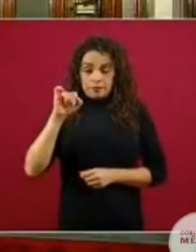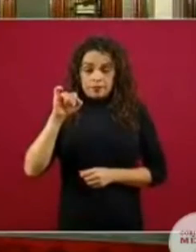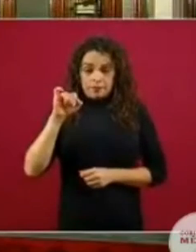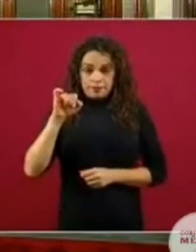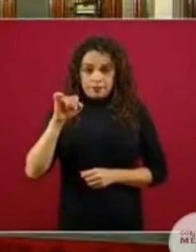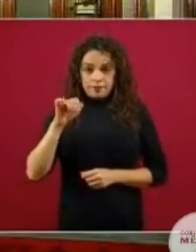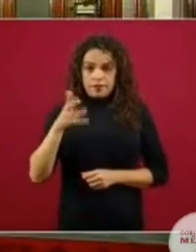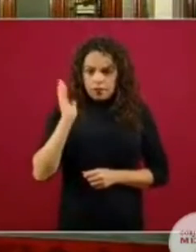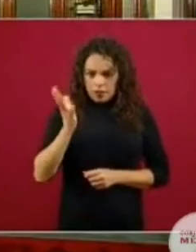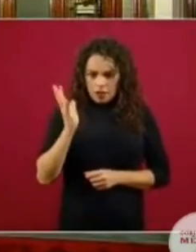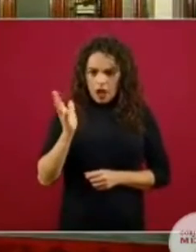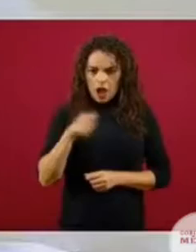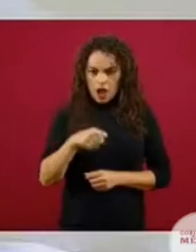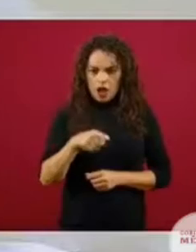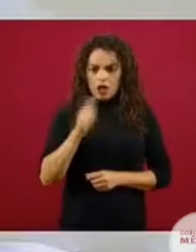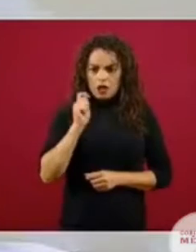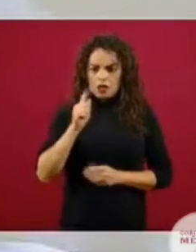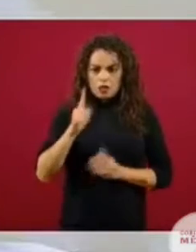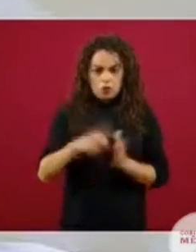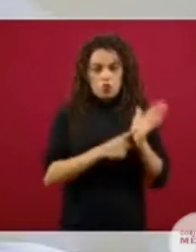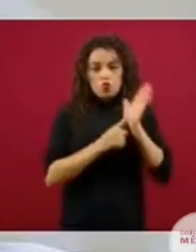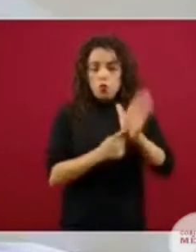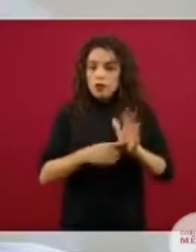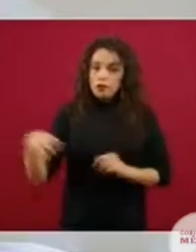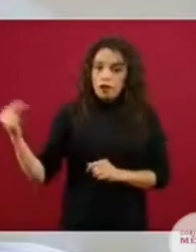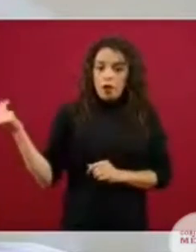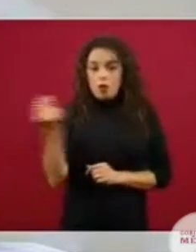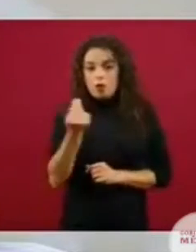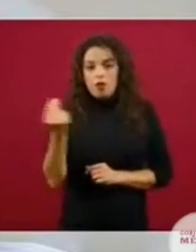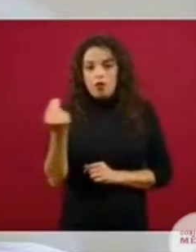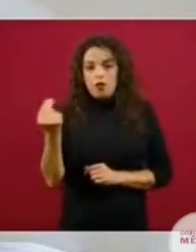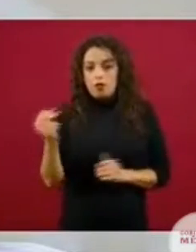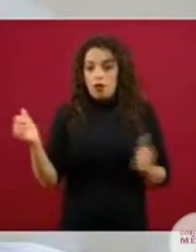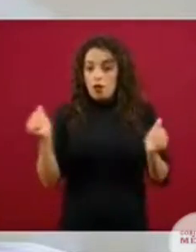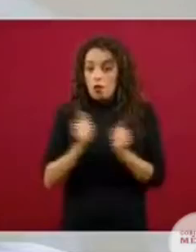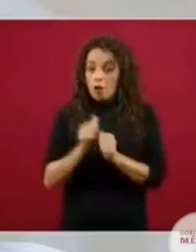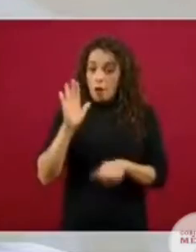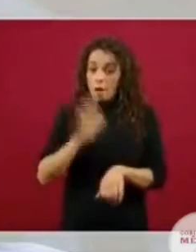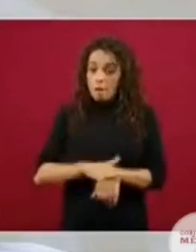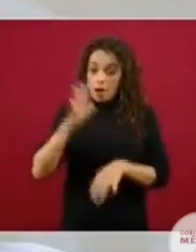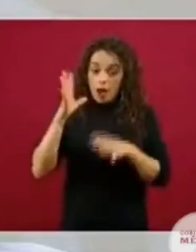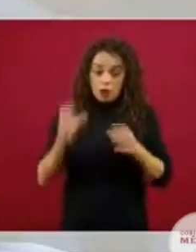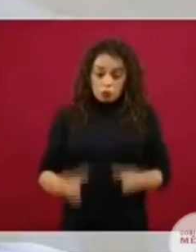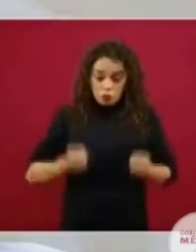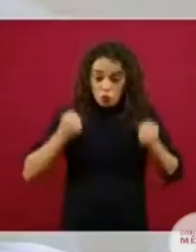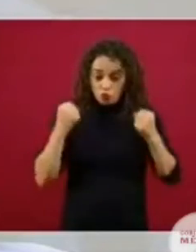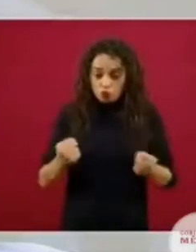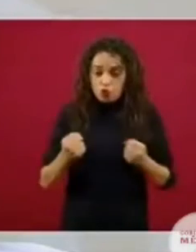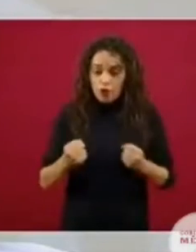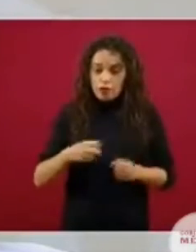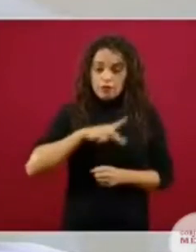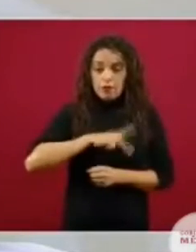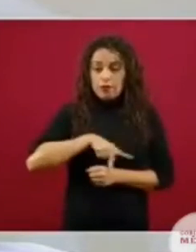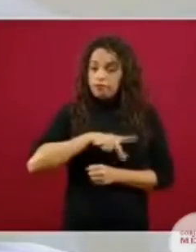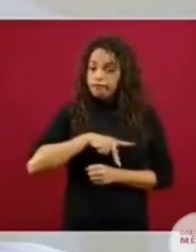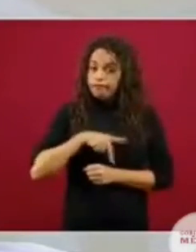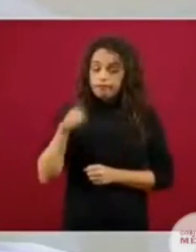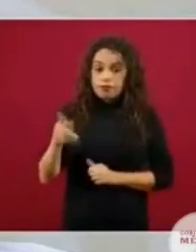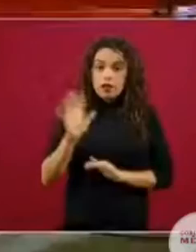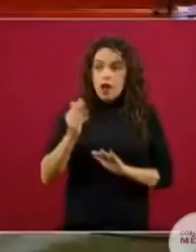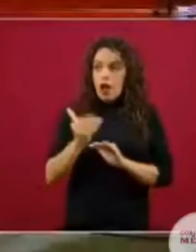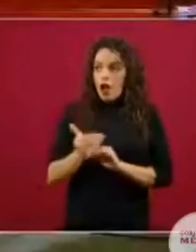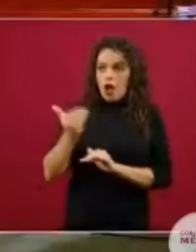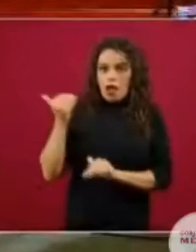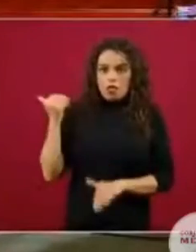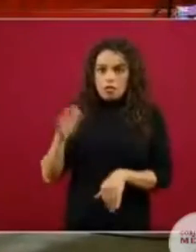una muestra de lo urgente que es con las más virulentas los que tienen mayor se ha probado esto desde antes